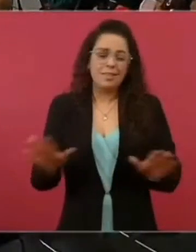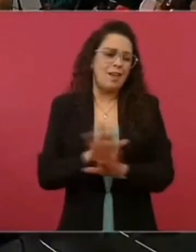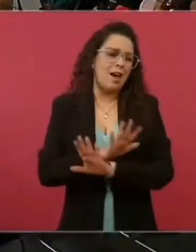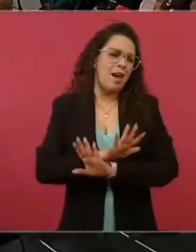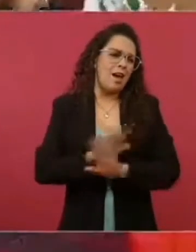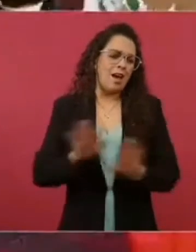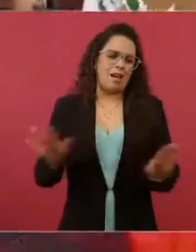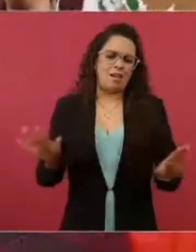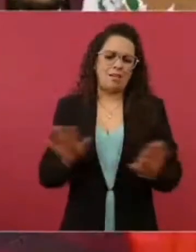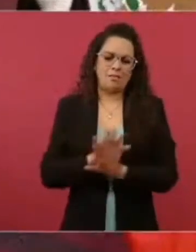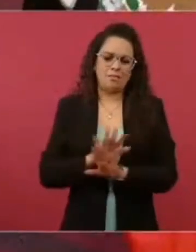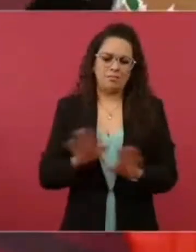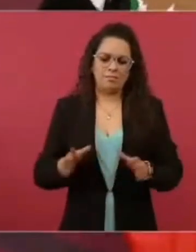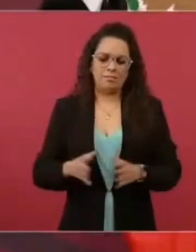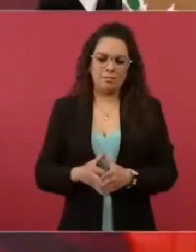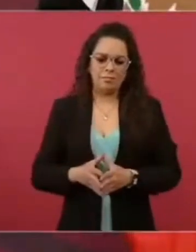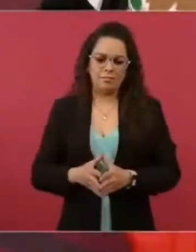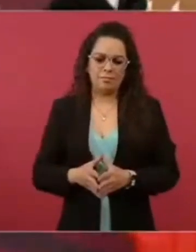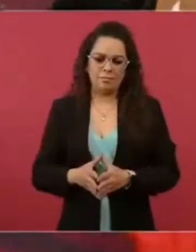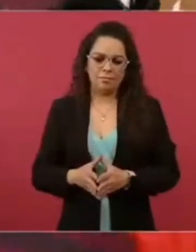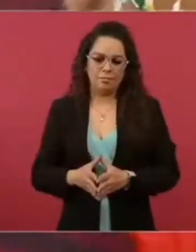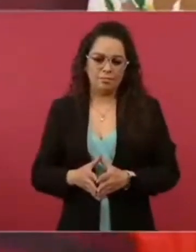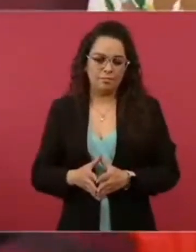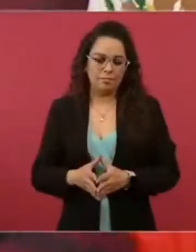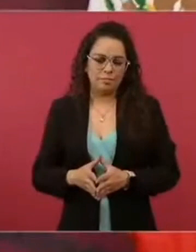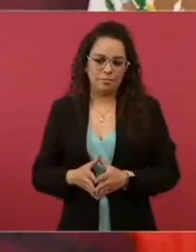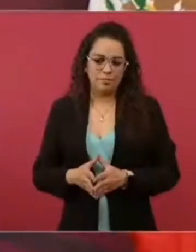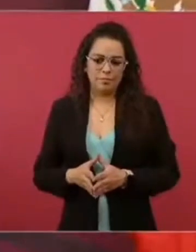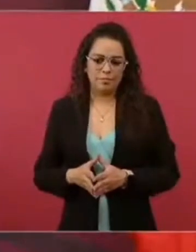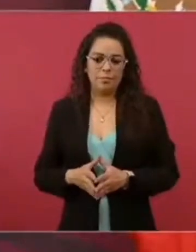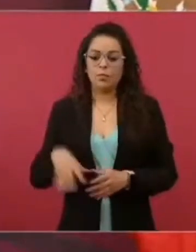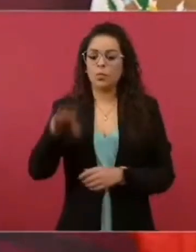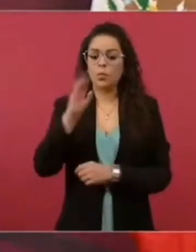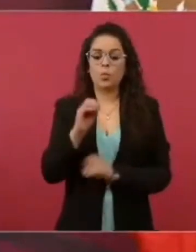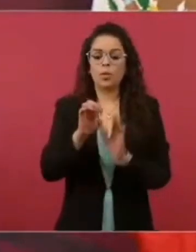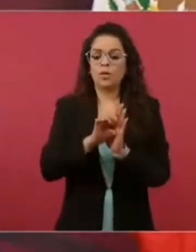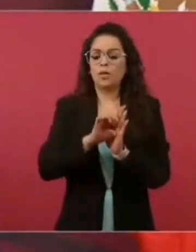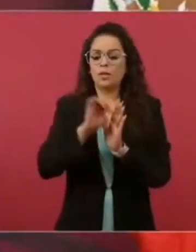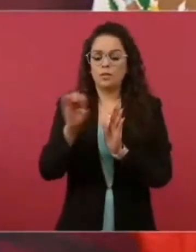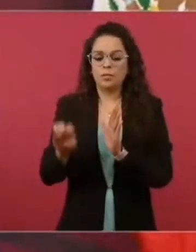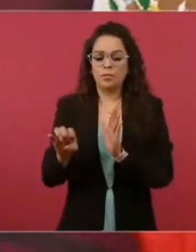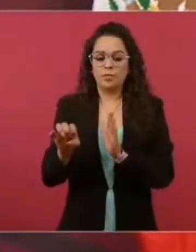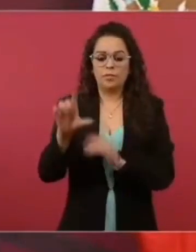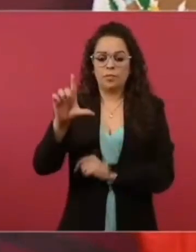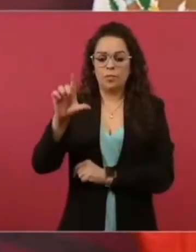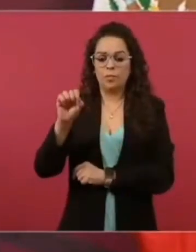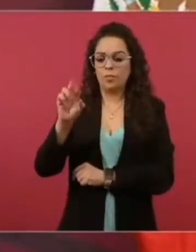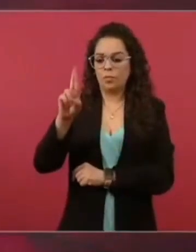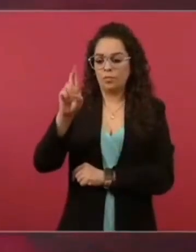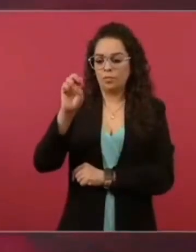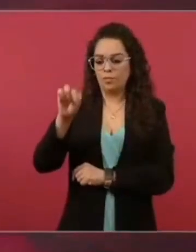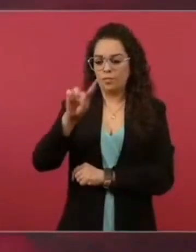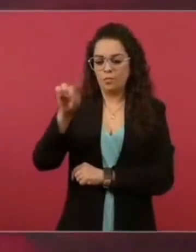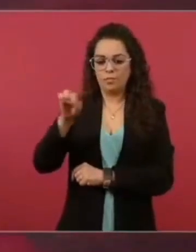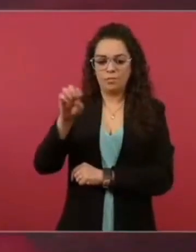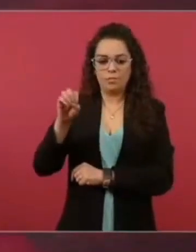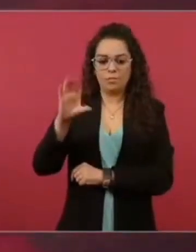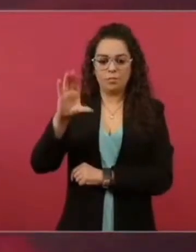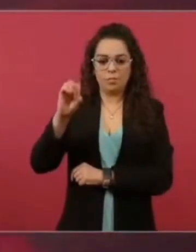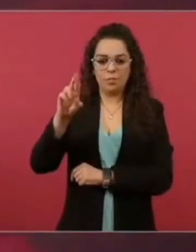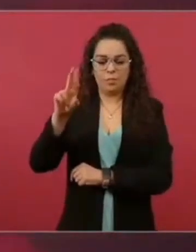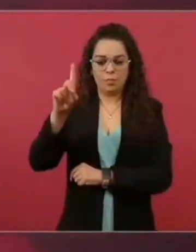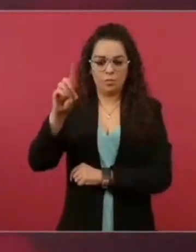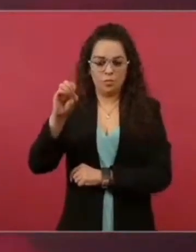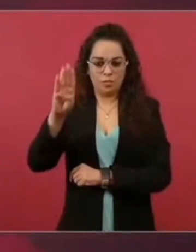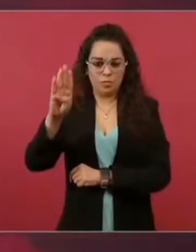o este INI anterior, el de Lorenzo Córdoba, ¿no?, que